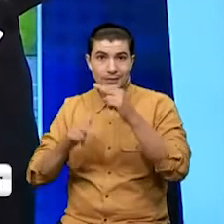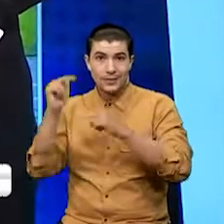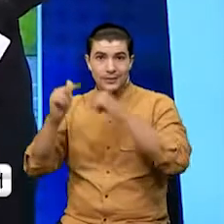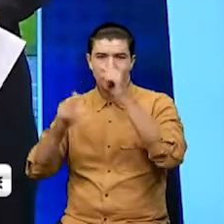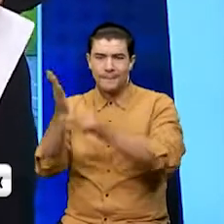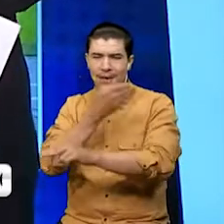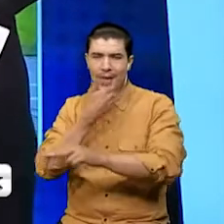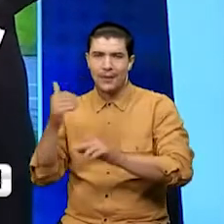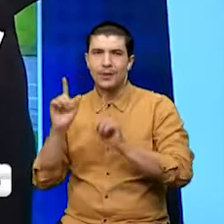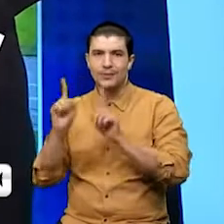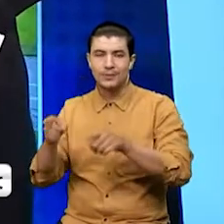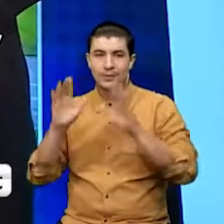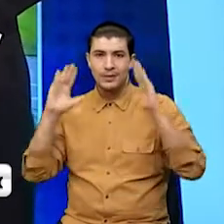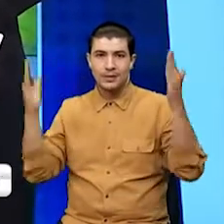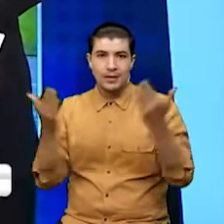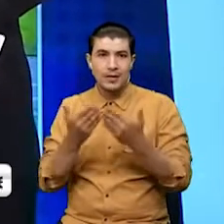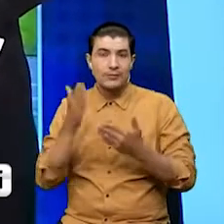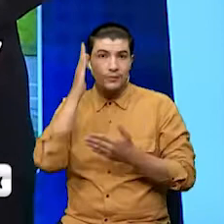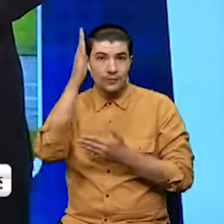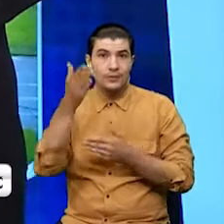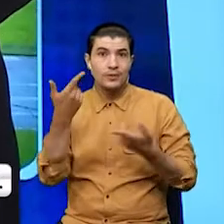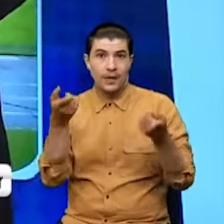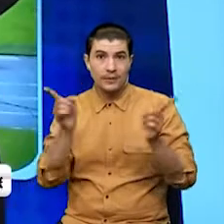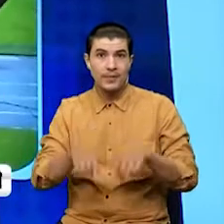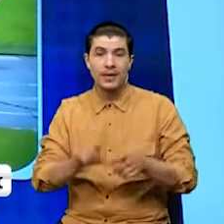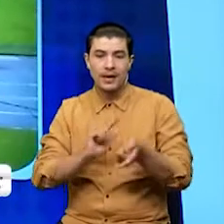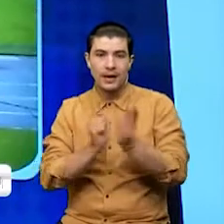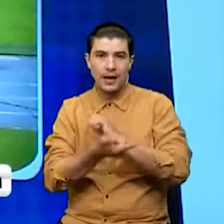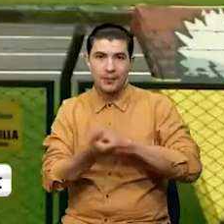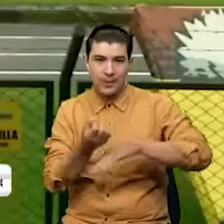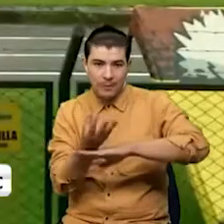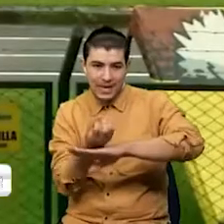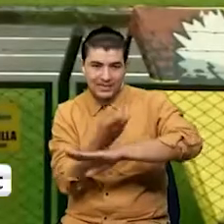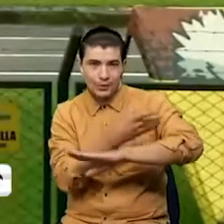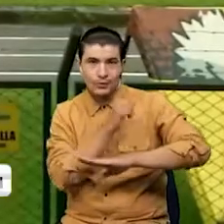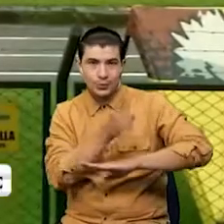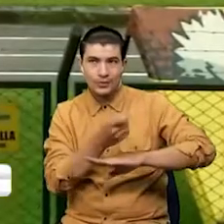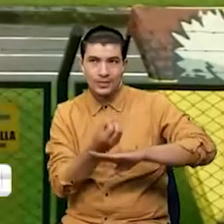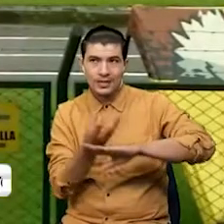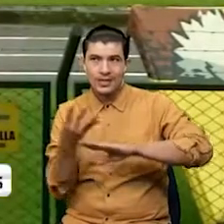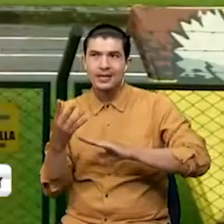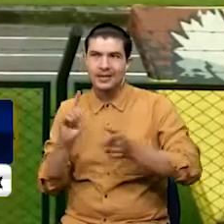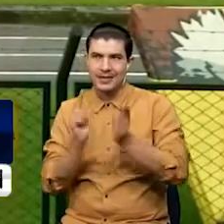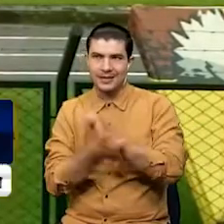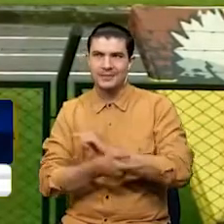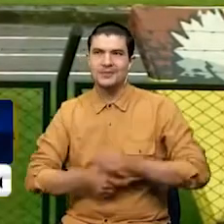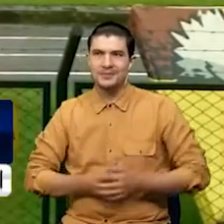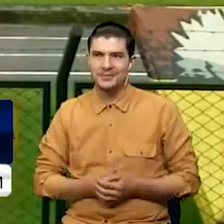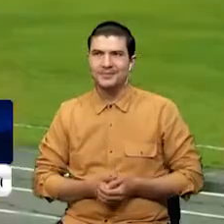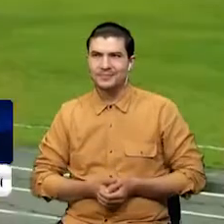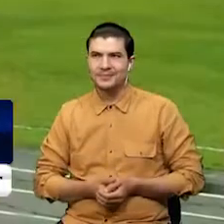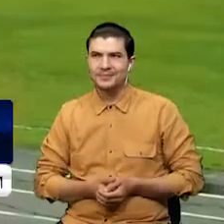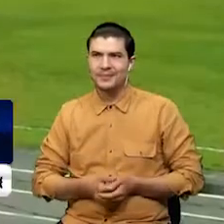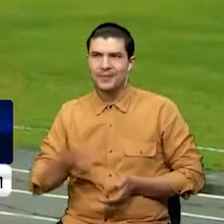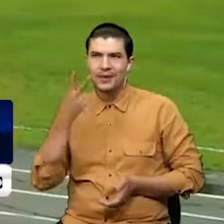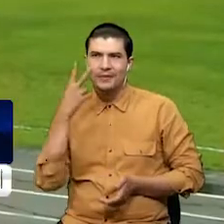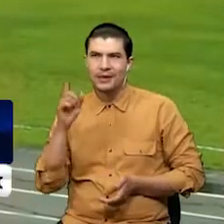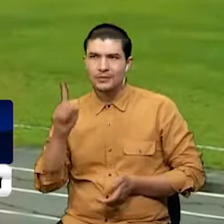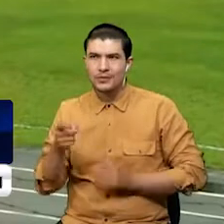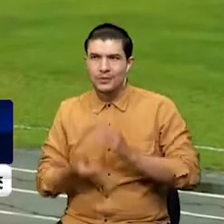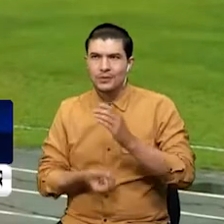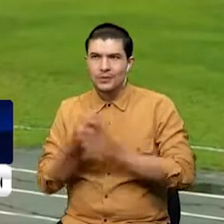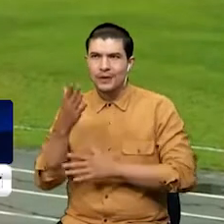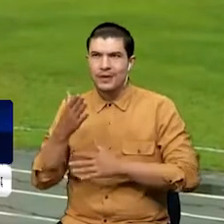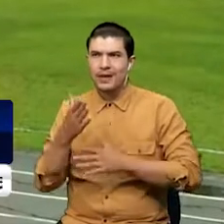que entre otras cosas tendrá cambio de gramilla el estadio álvaro gómez hurtado de floridablanca tendrá nueva cara